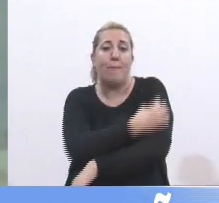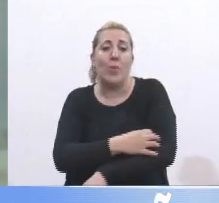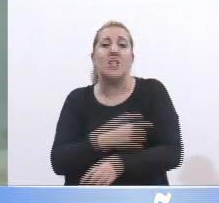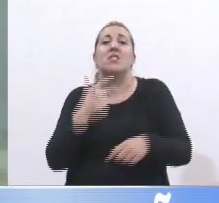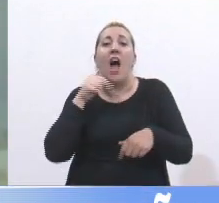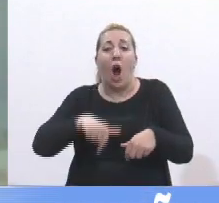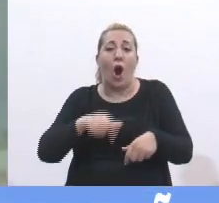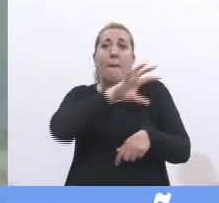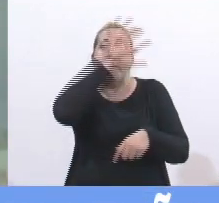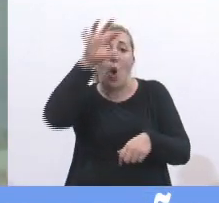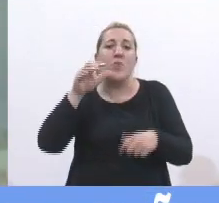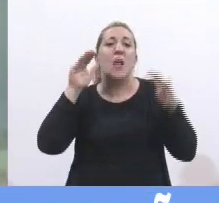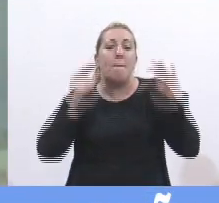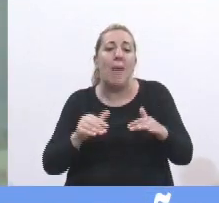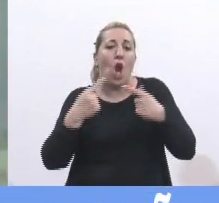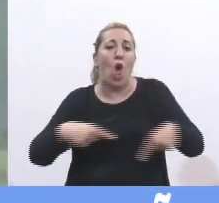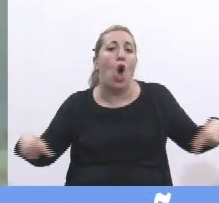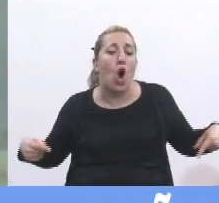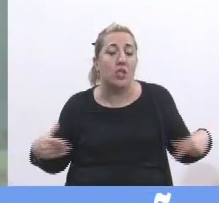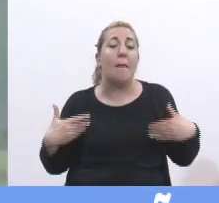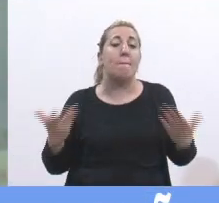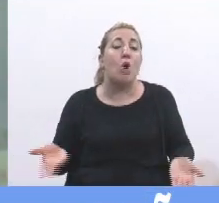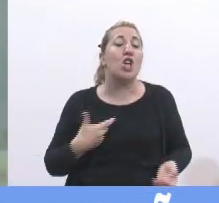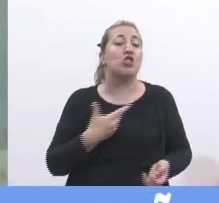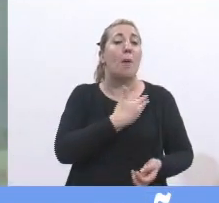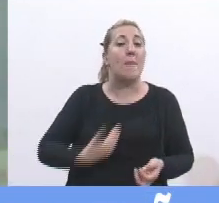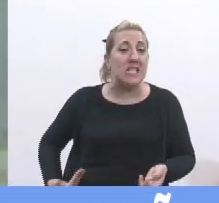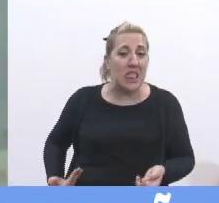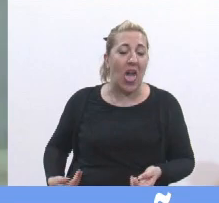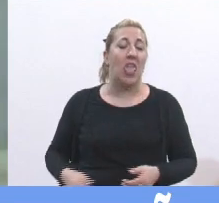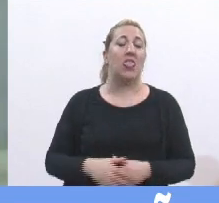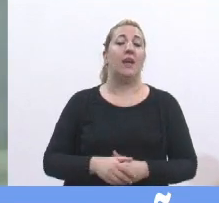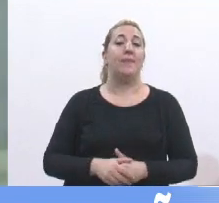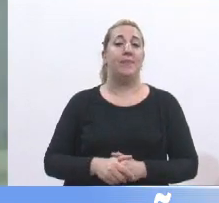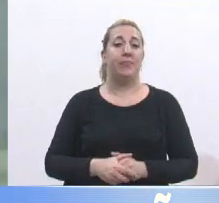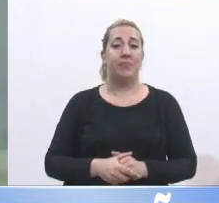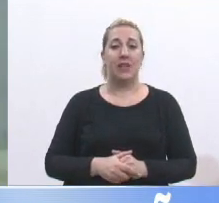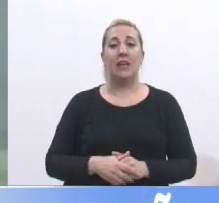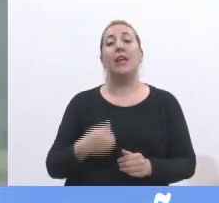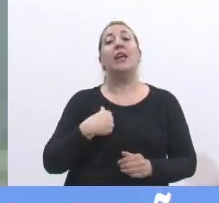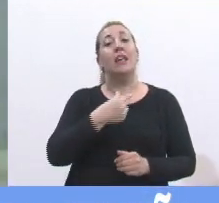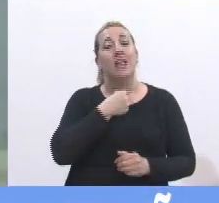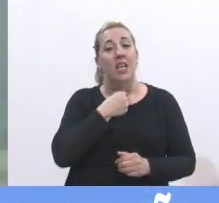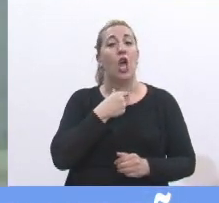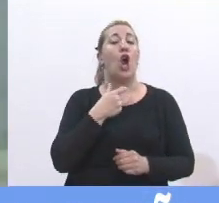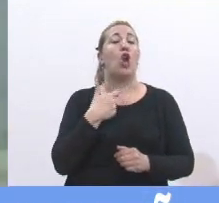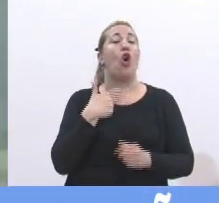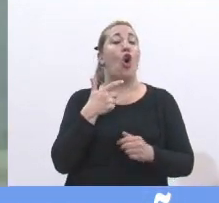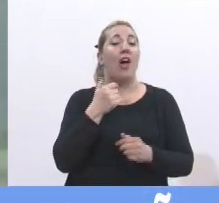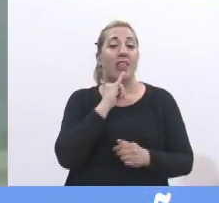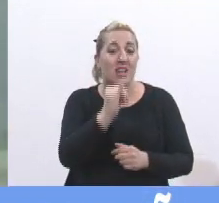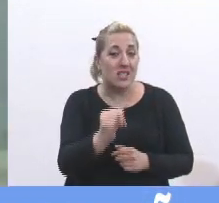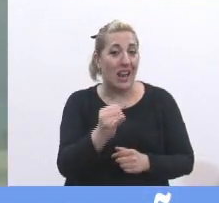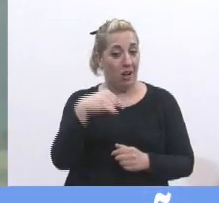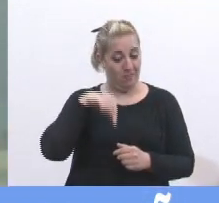recursos para las provincias. Por esto, presidente, quiero decir que